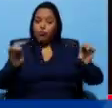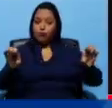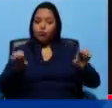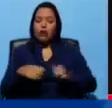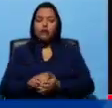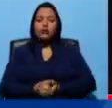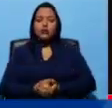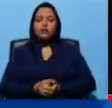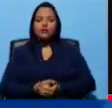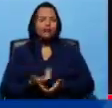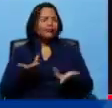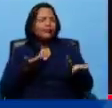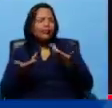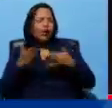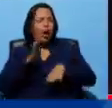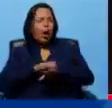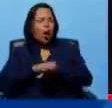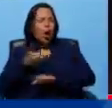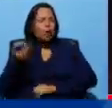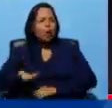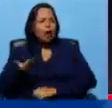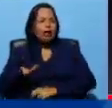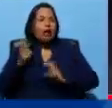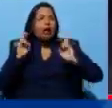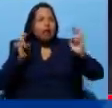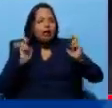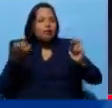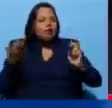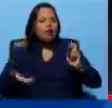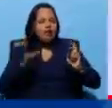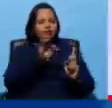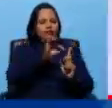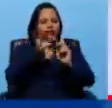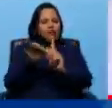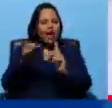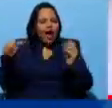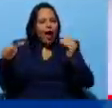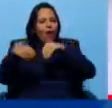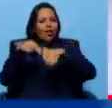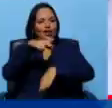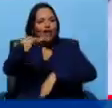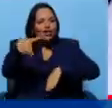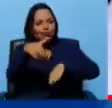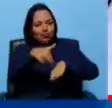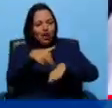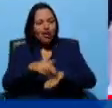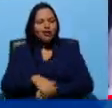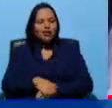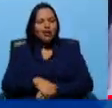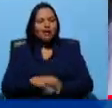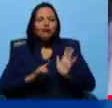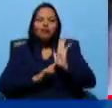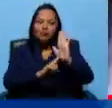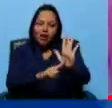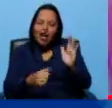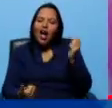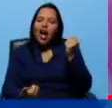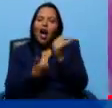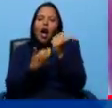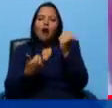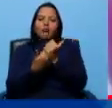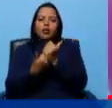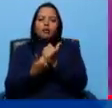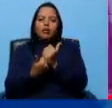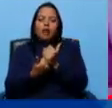que significa ese tema central del consenso nacional, porque se trata de aportar, de apoyar a